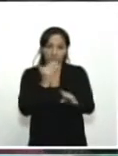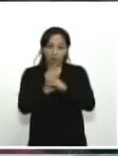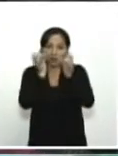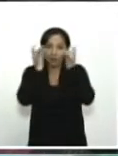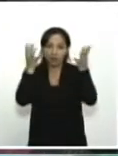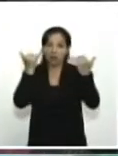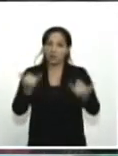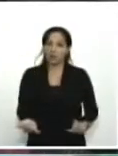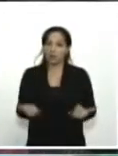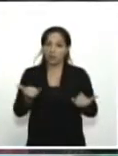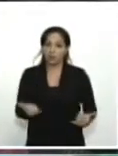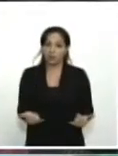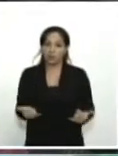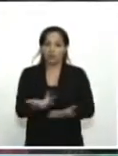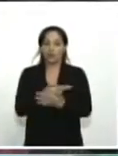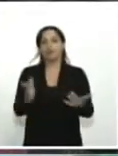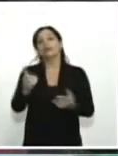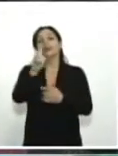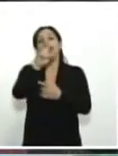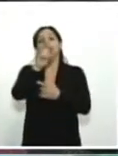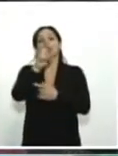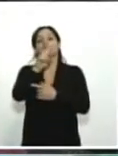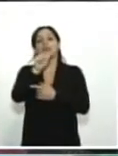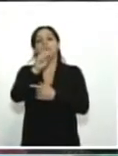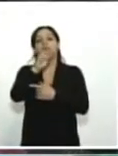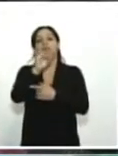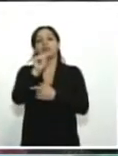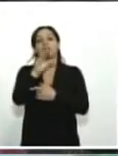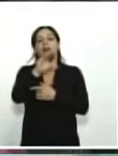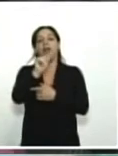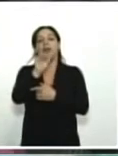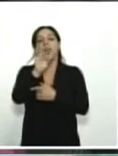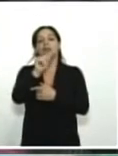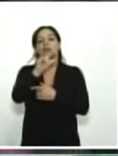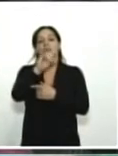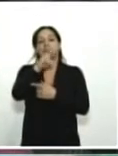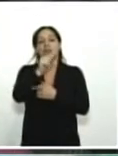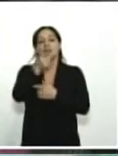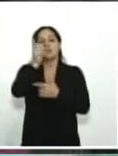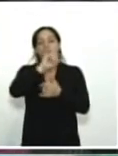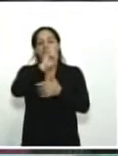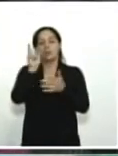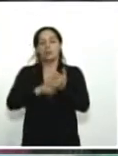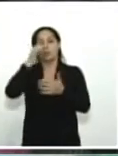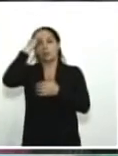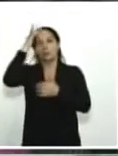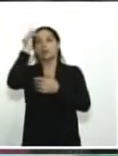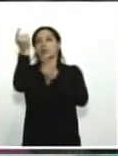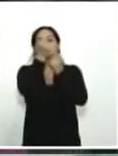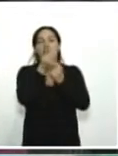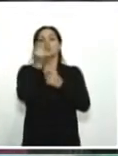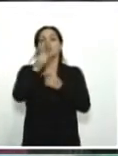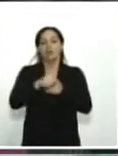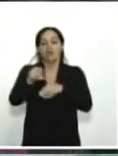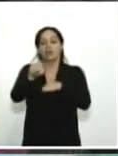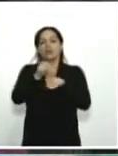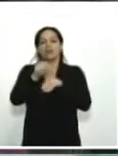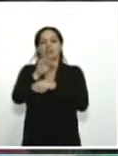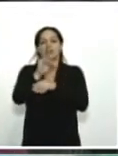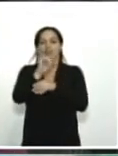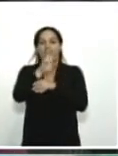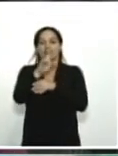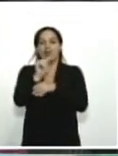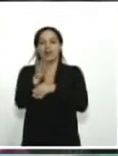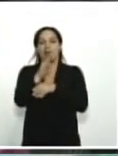tenemos tanto en Santa Catalina, en el municipio de Santa Catalina, como todo el litoral de Cartagena, como en Tierra Bomba, el